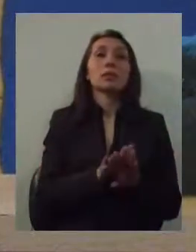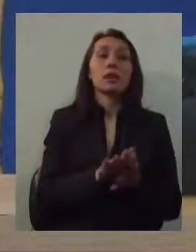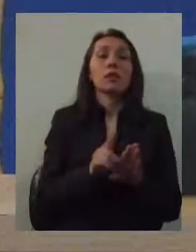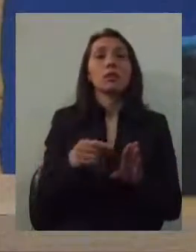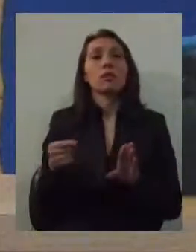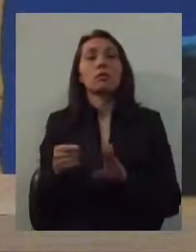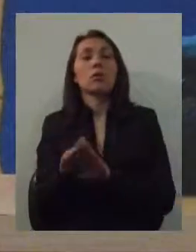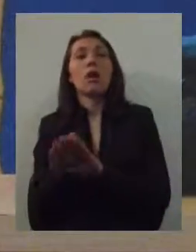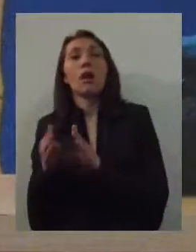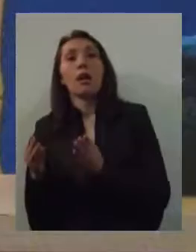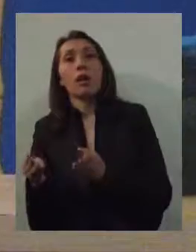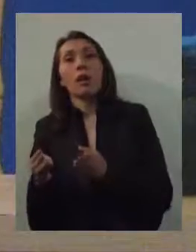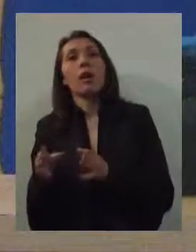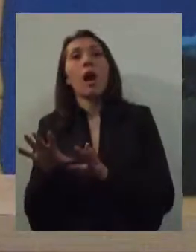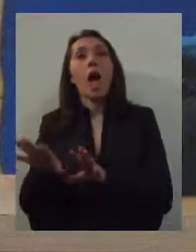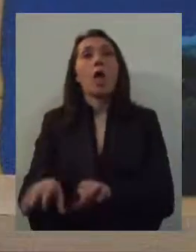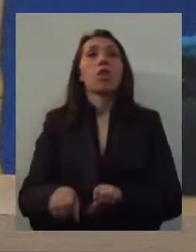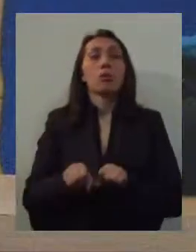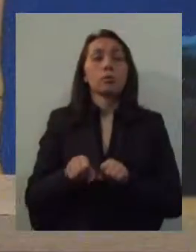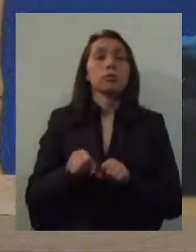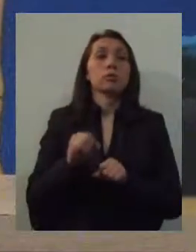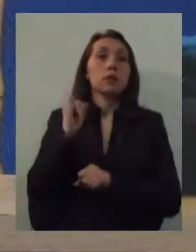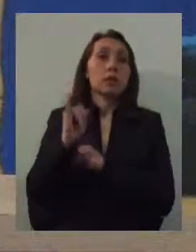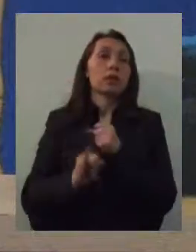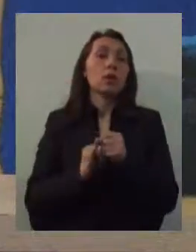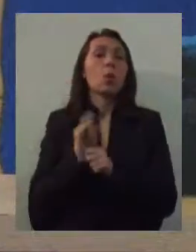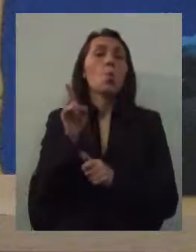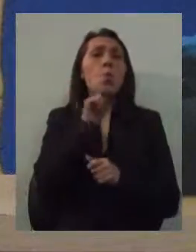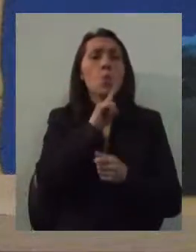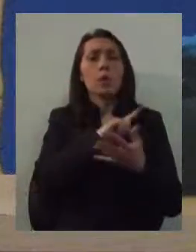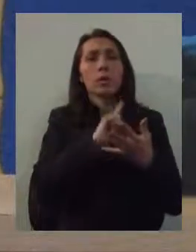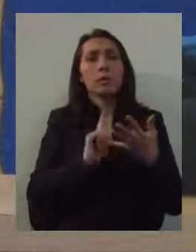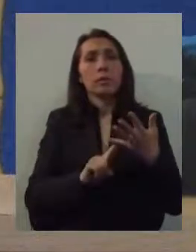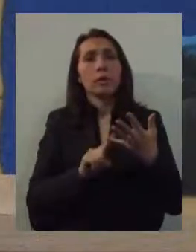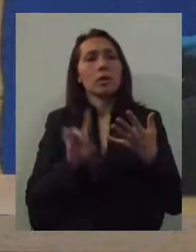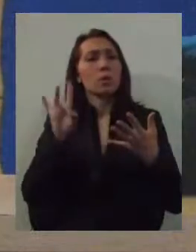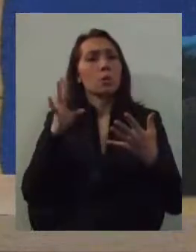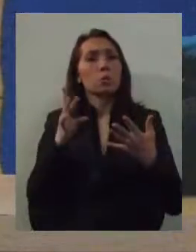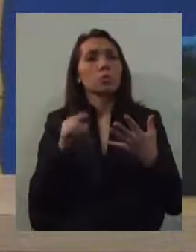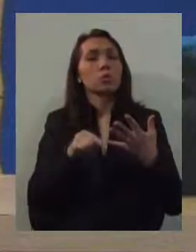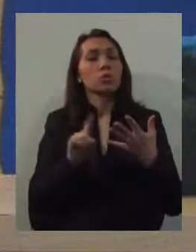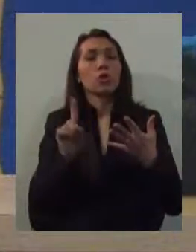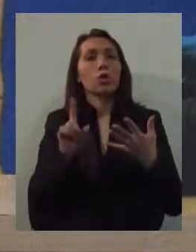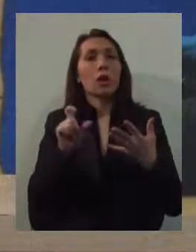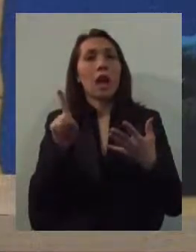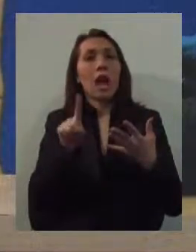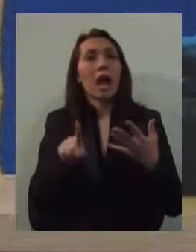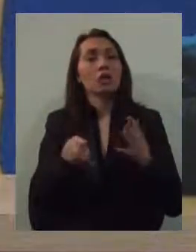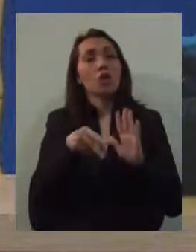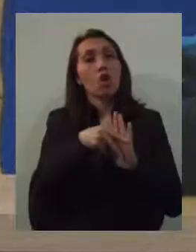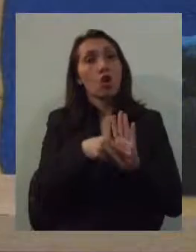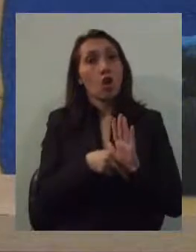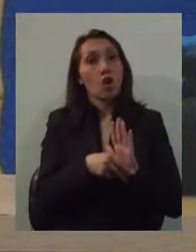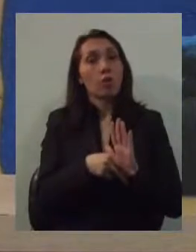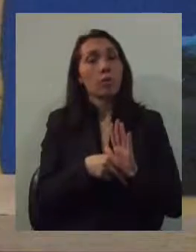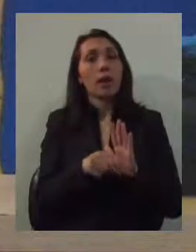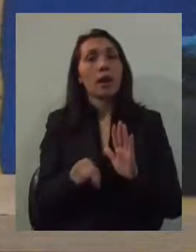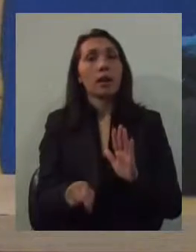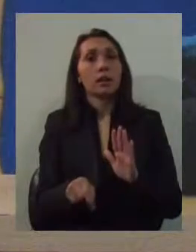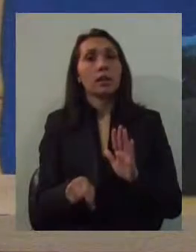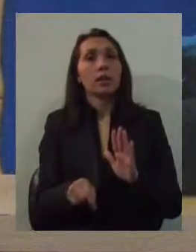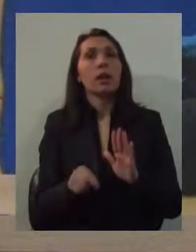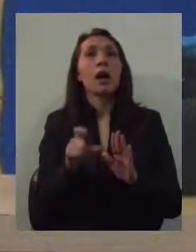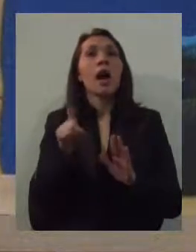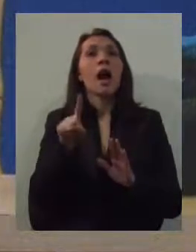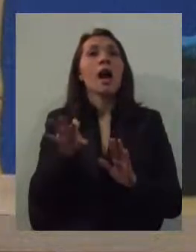lado abre a la adopción internacional. Y por último, la última jurisdicción exclusiva, que no sería un caso de norma de policía jurisdiccional, es